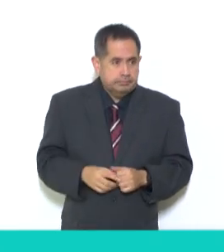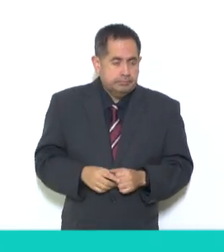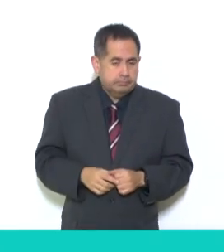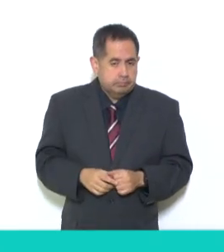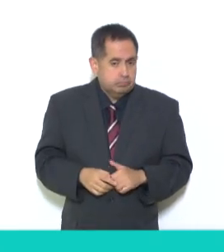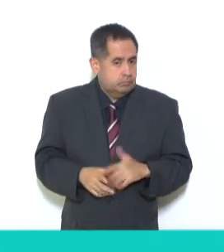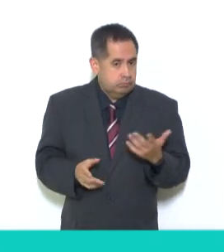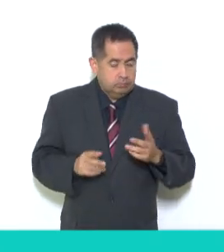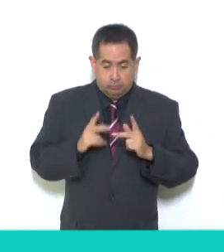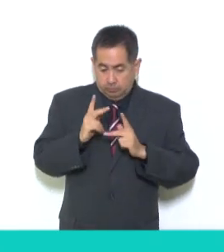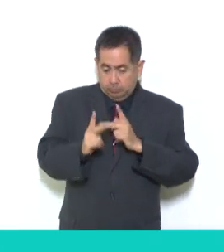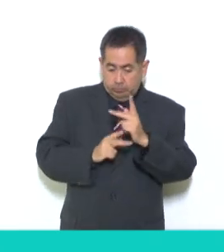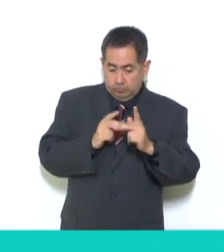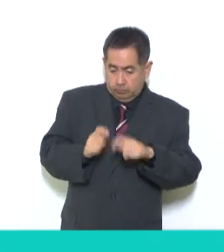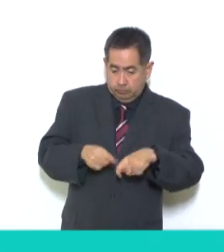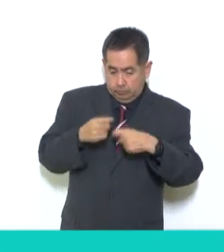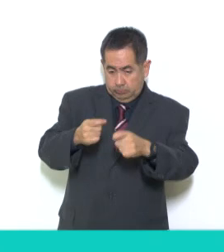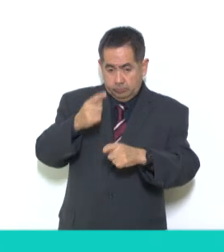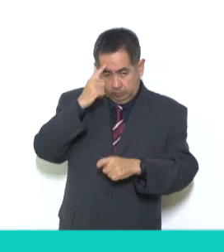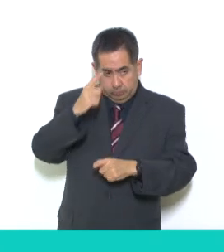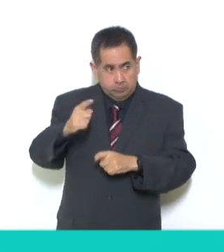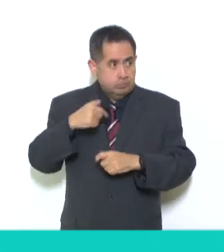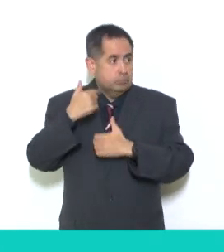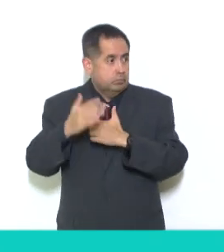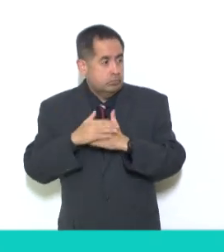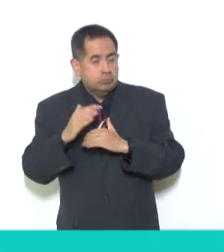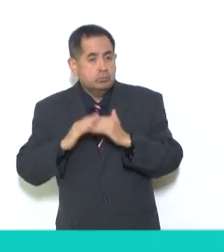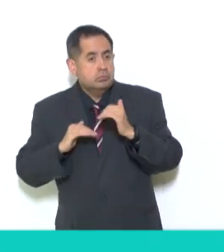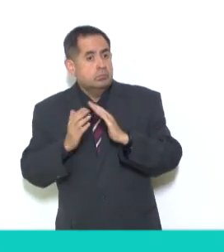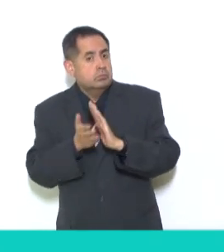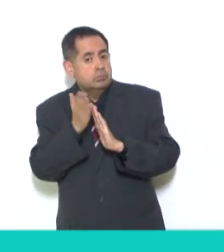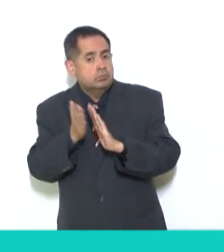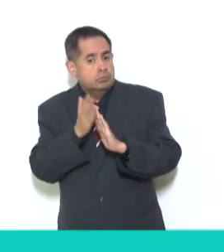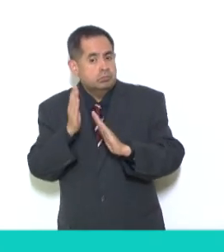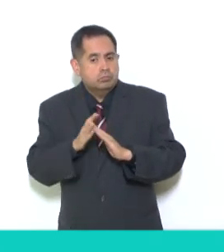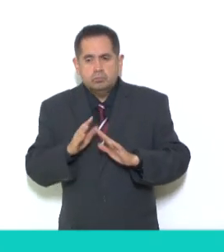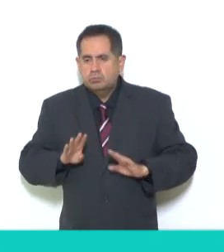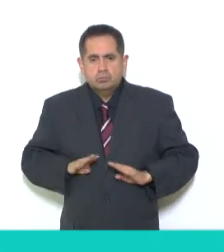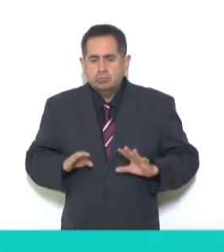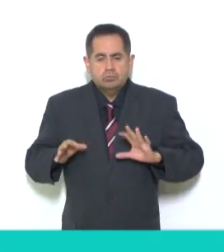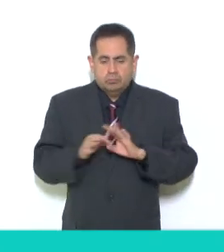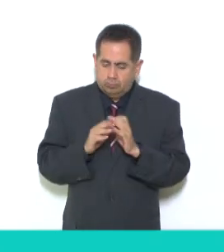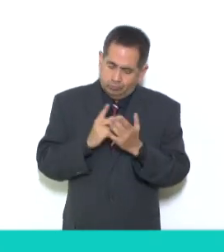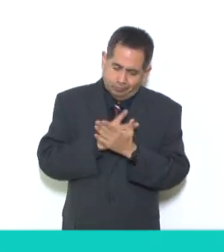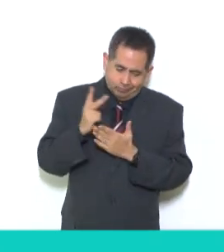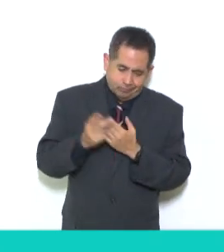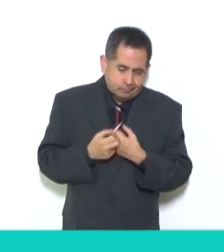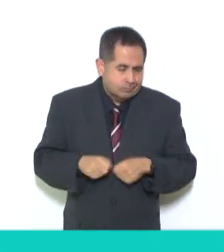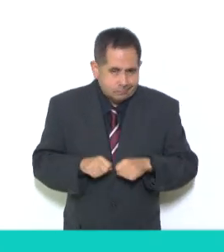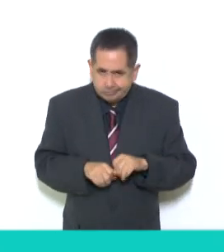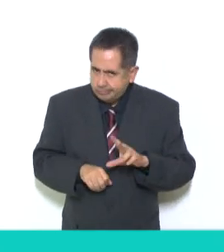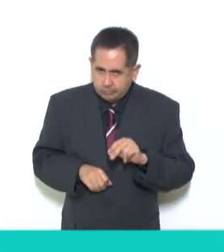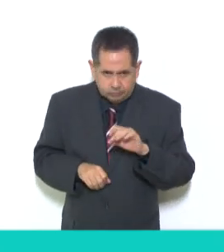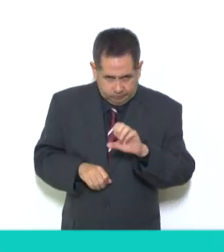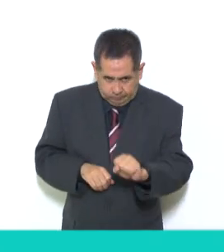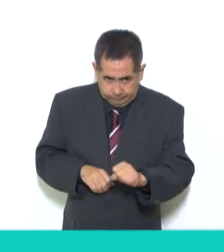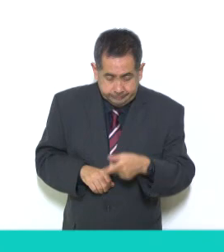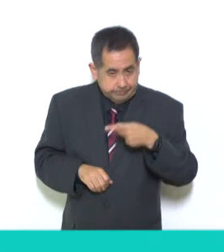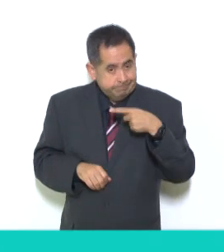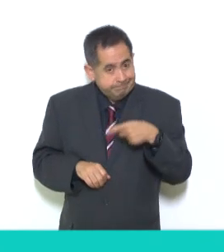los créditos otorgados para la reconstrucción de vivienda no corresponden como tal un programa social sin embargo